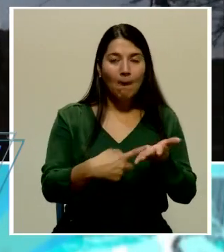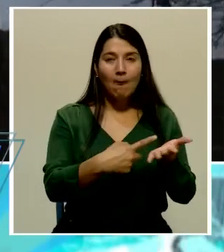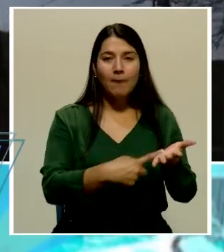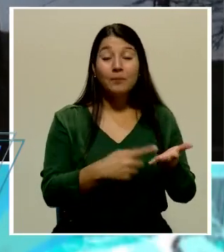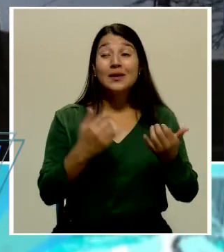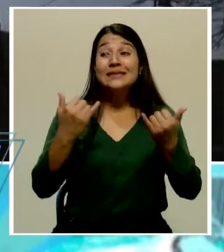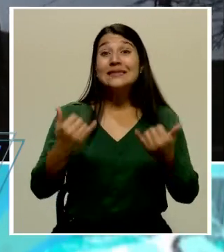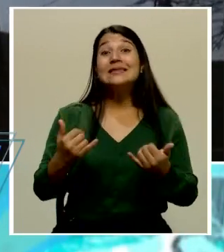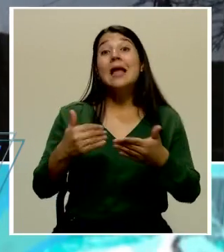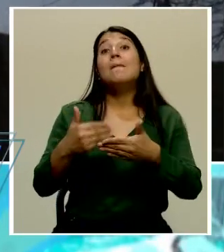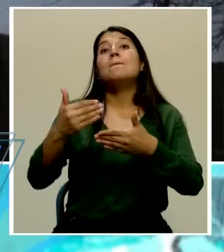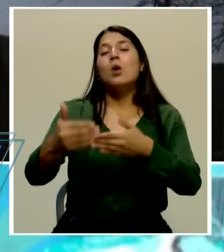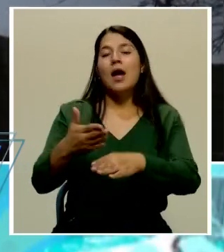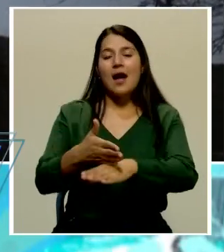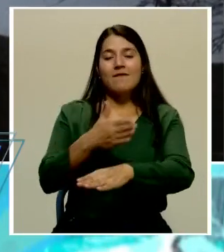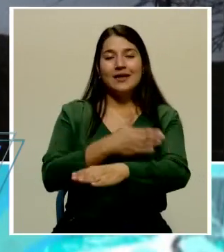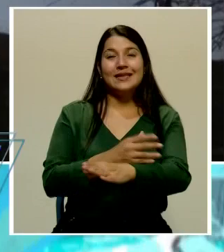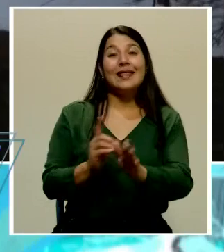y en